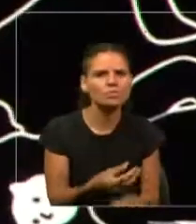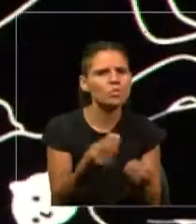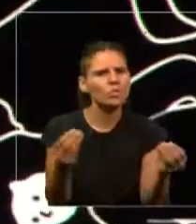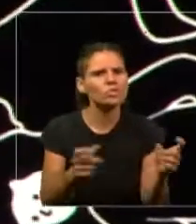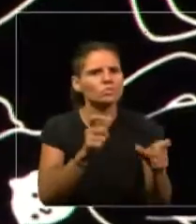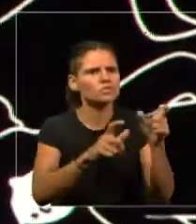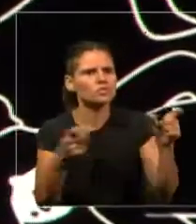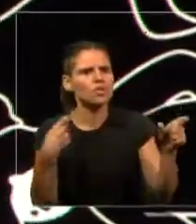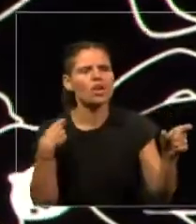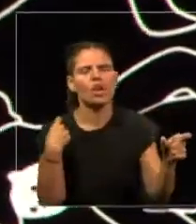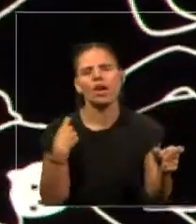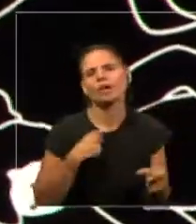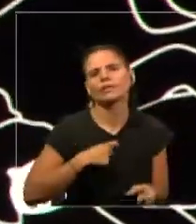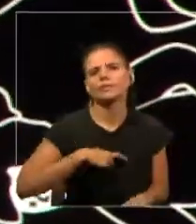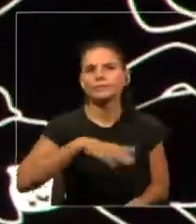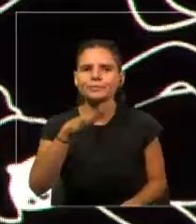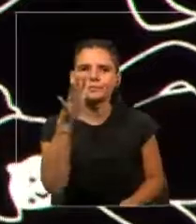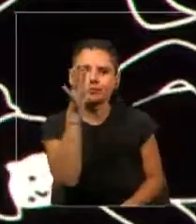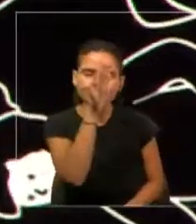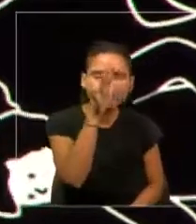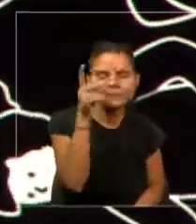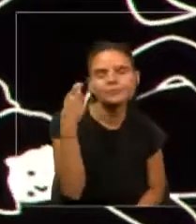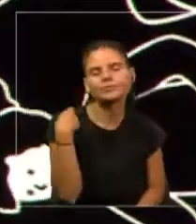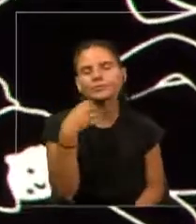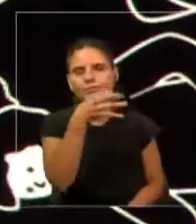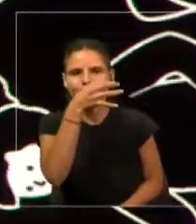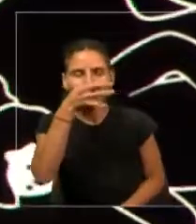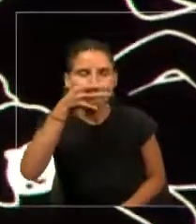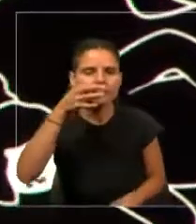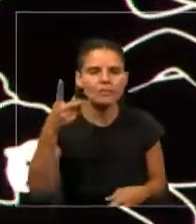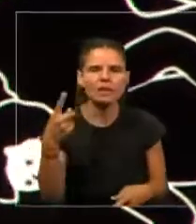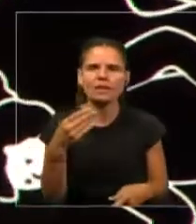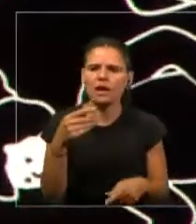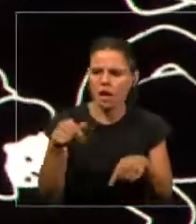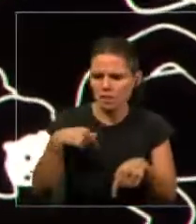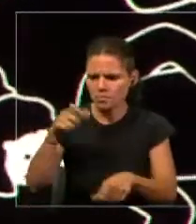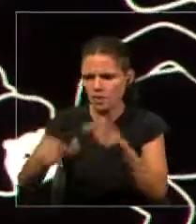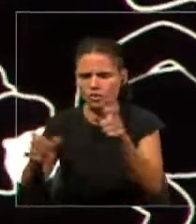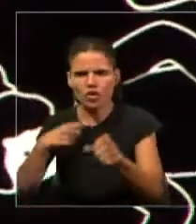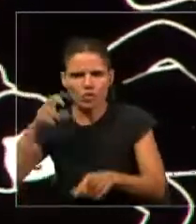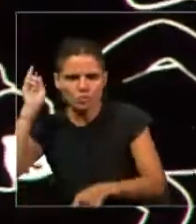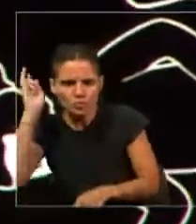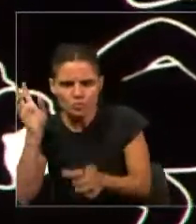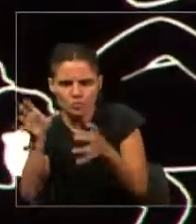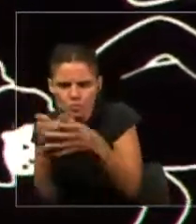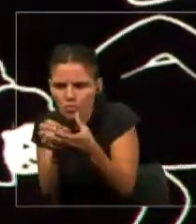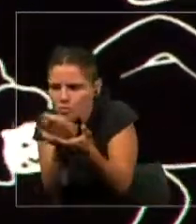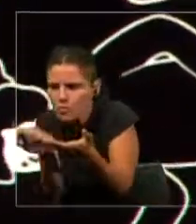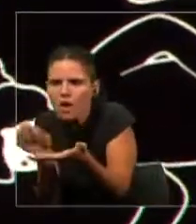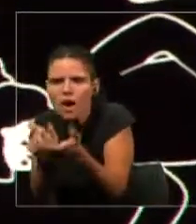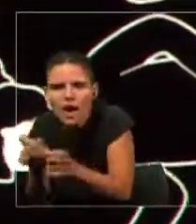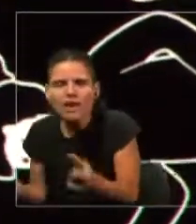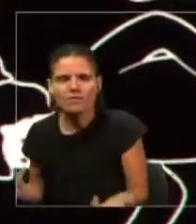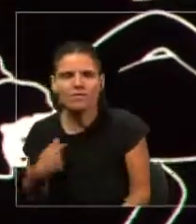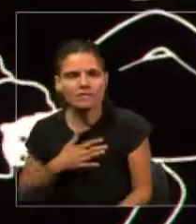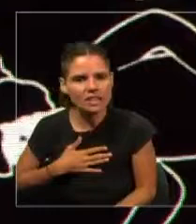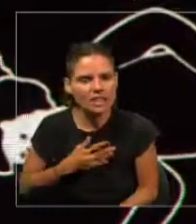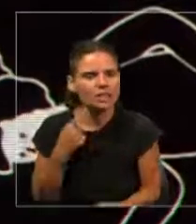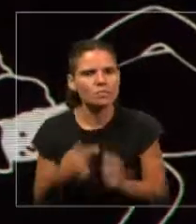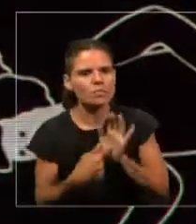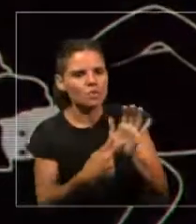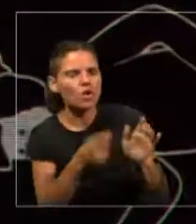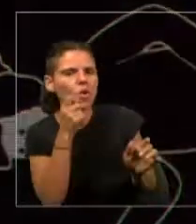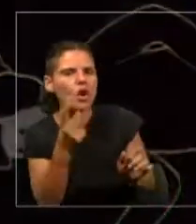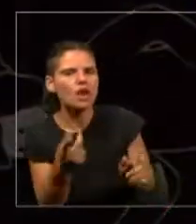personas, los individuos, los ciudadanos, los pueblos quieren dar testimonios de su capacidad de ya no